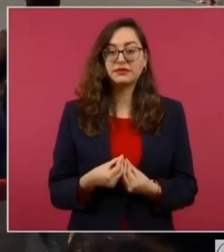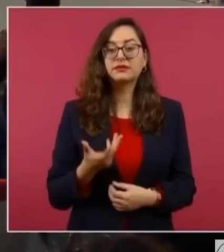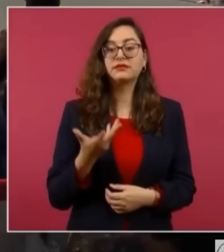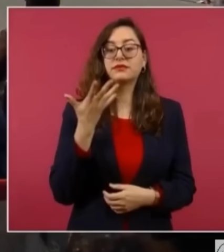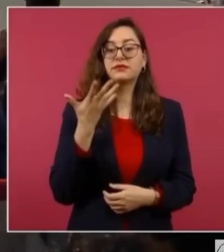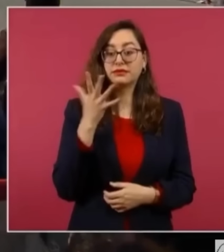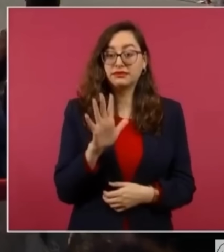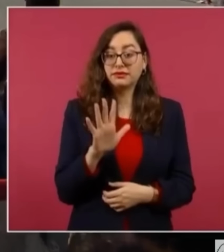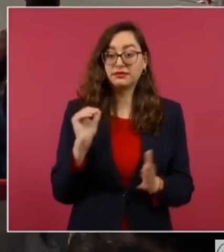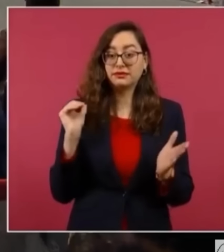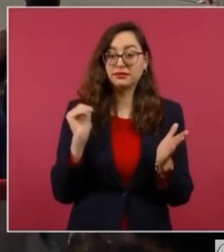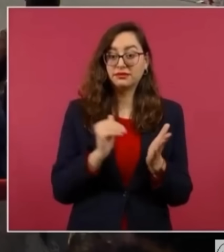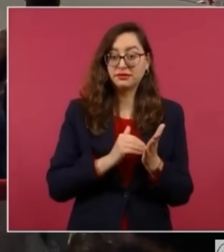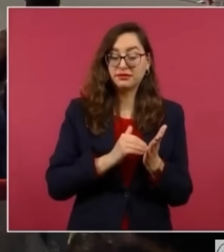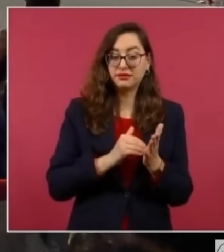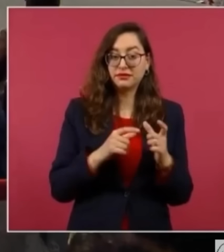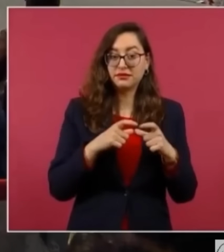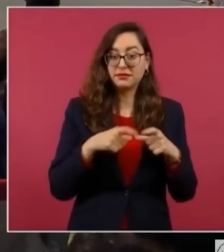10,000 billetes.